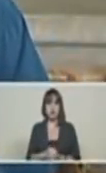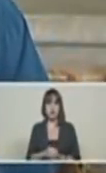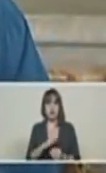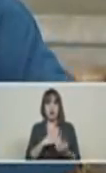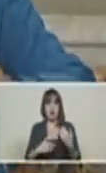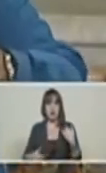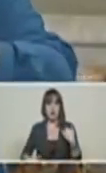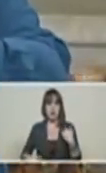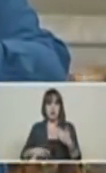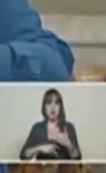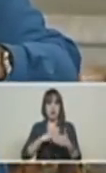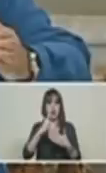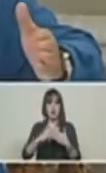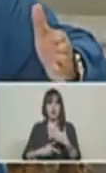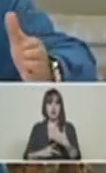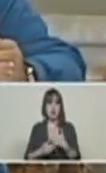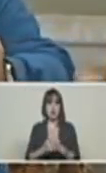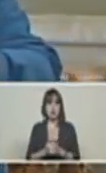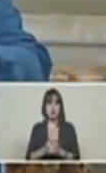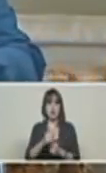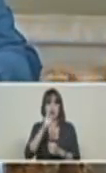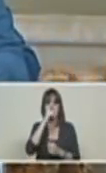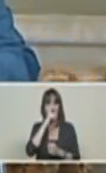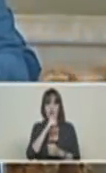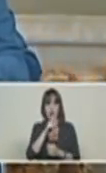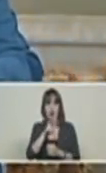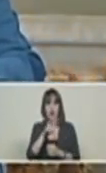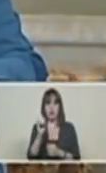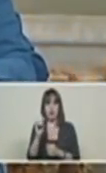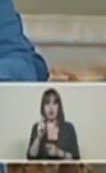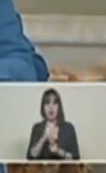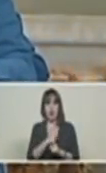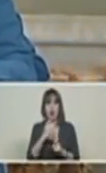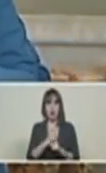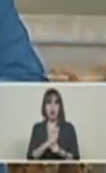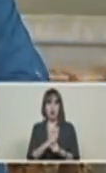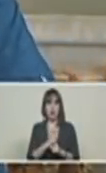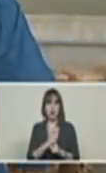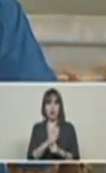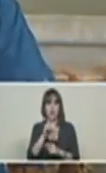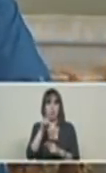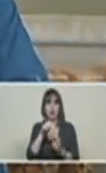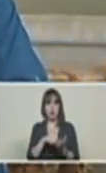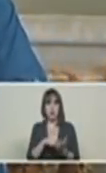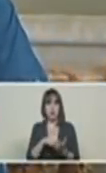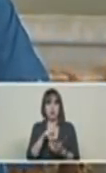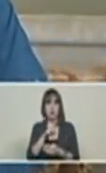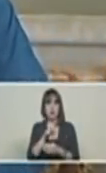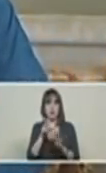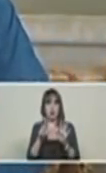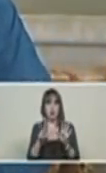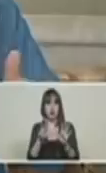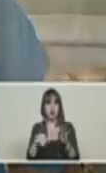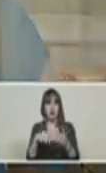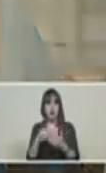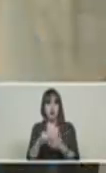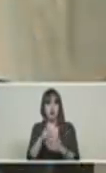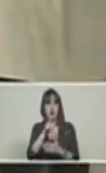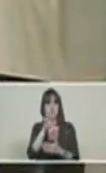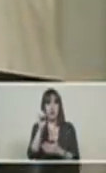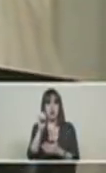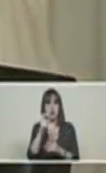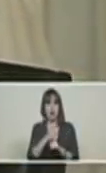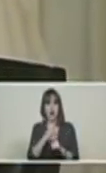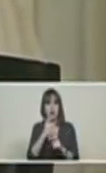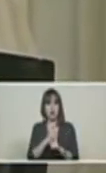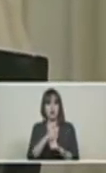de planificación, durante este año del 20 de agosto 2018 al 20 de agosto 2019,